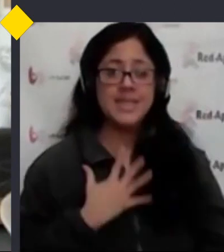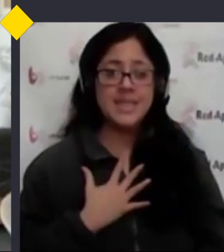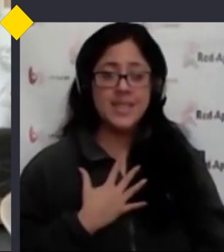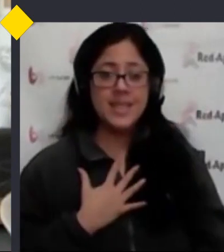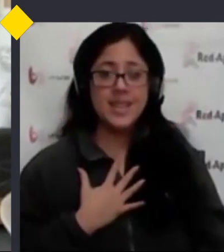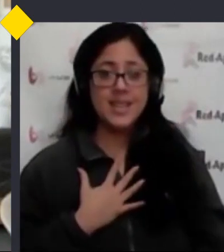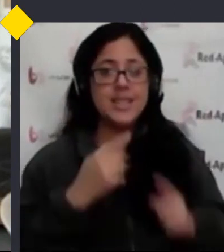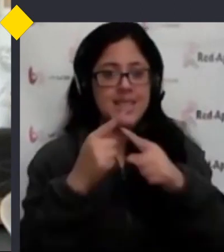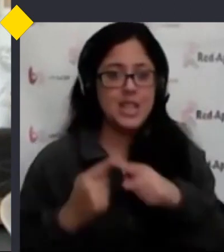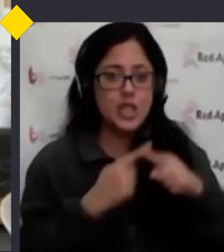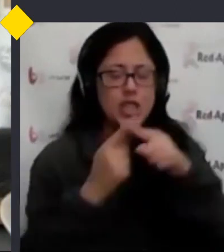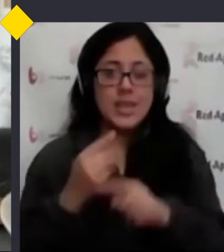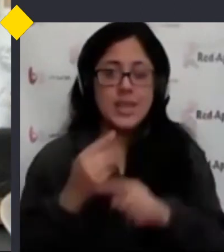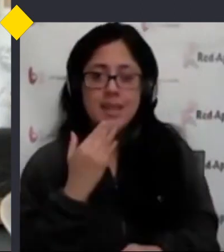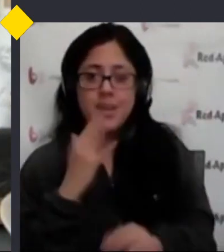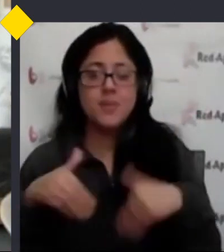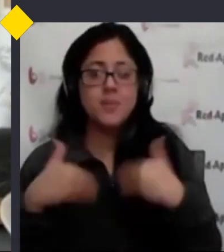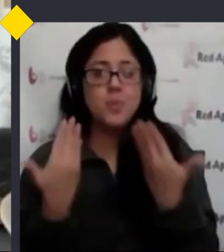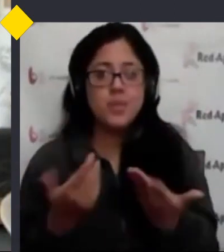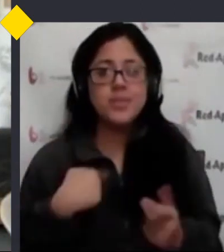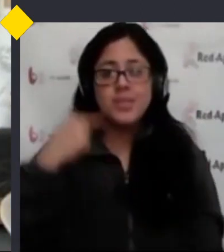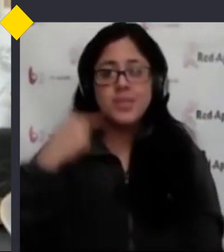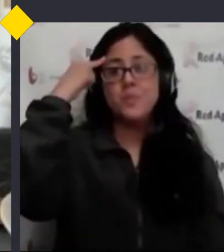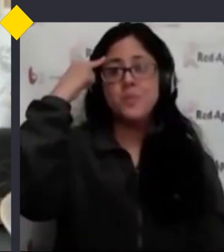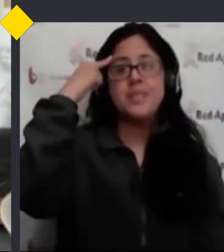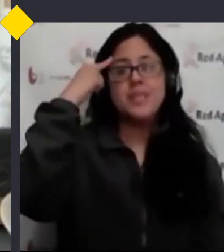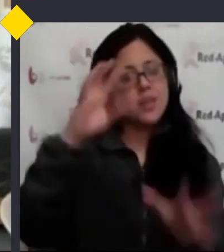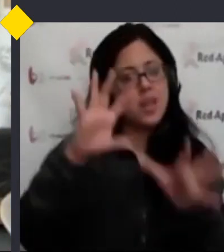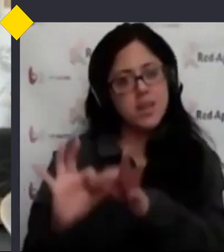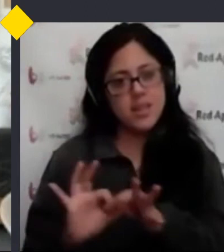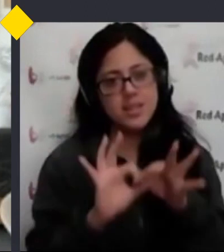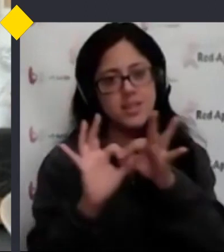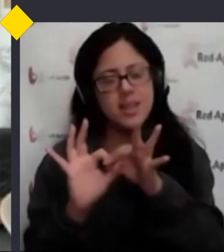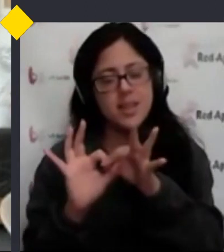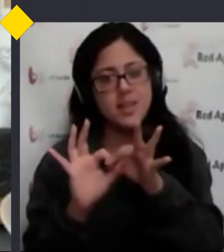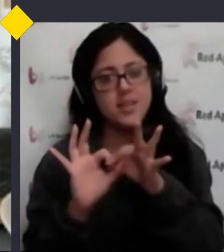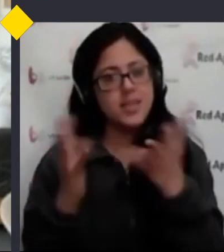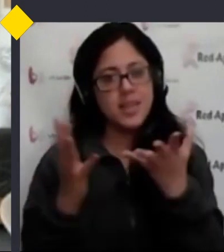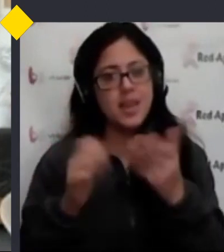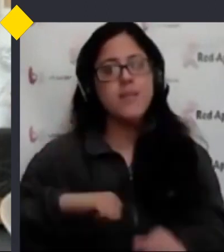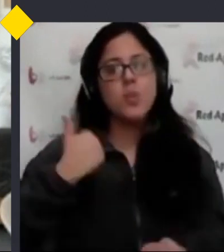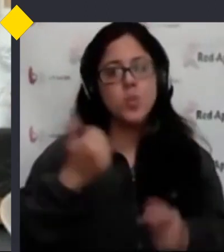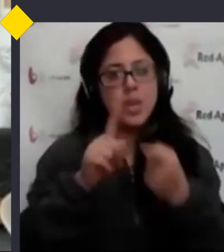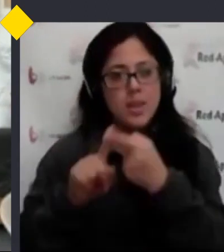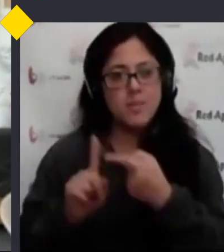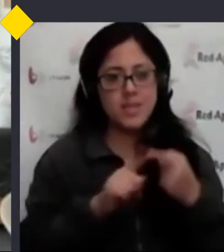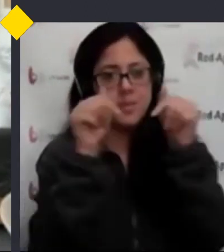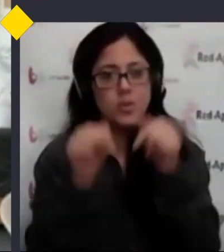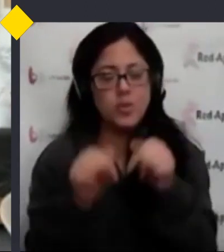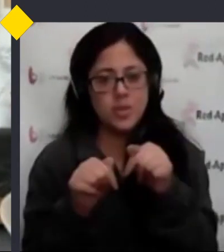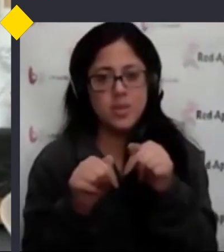sociedad, y por eso creo que quiero agradecerles a todos haber tenido la disposición de participar hoy día, de entregar